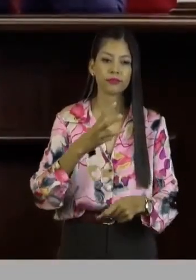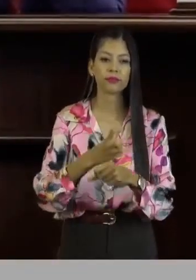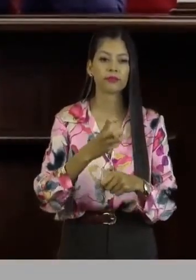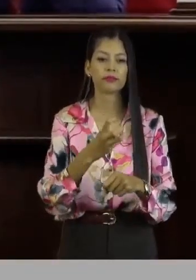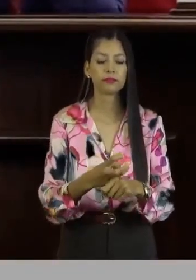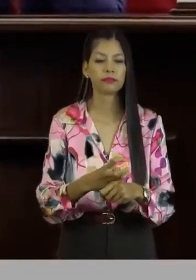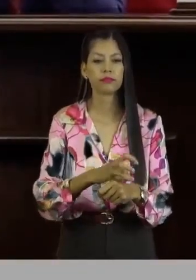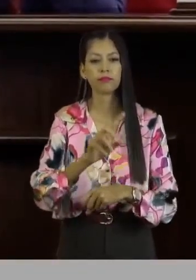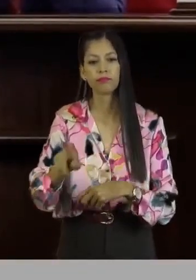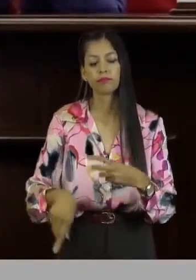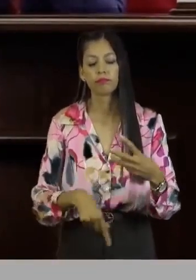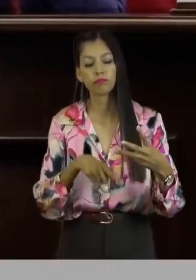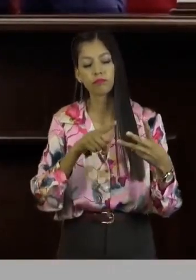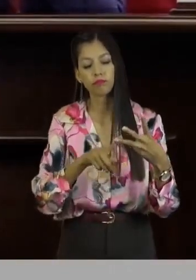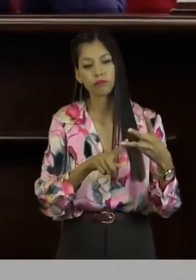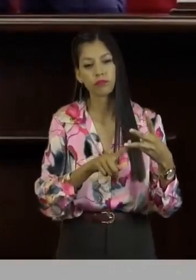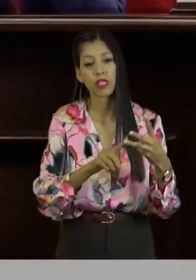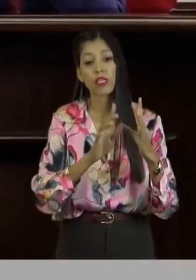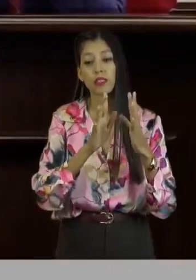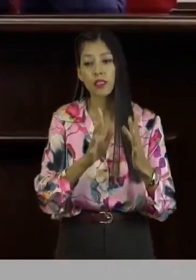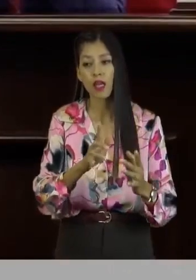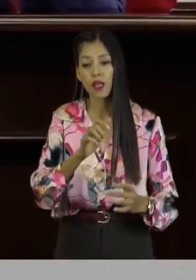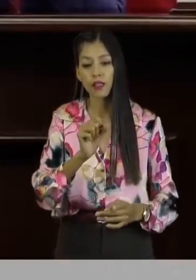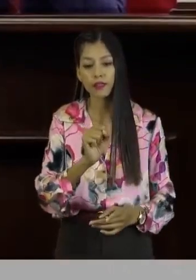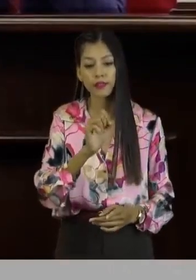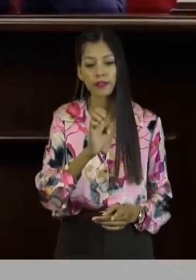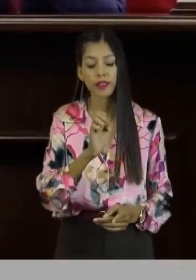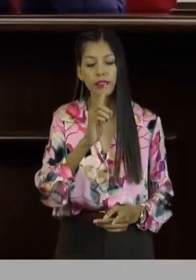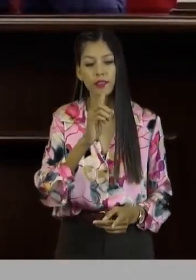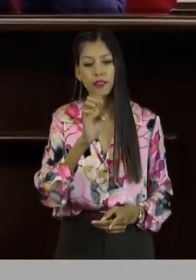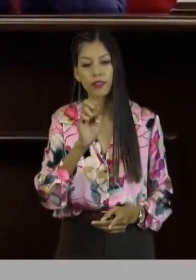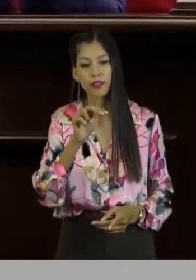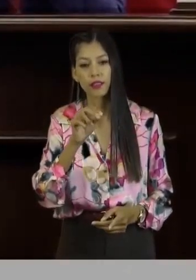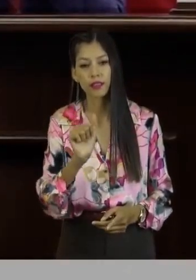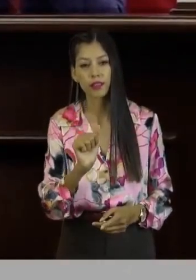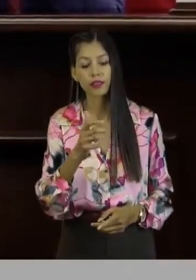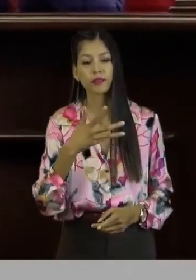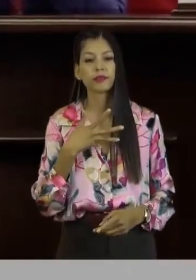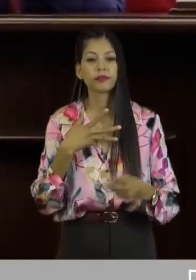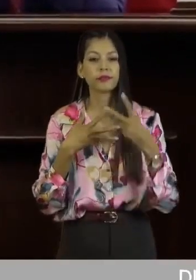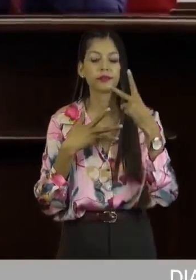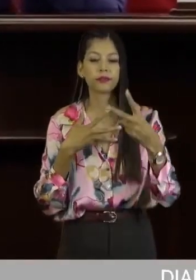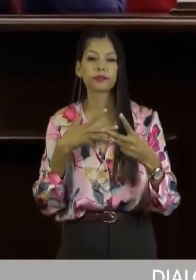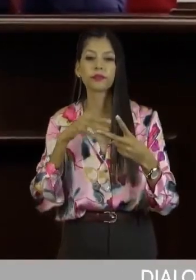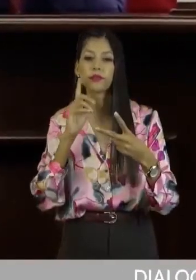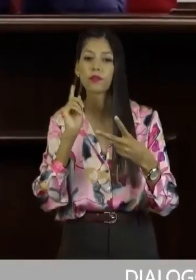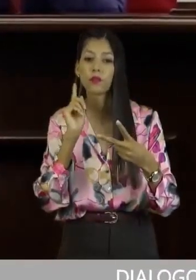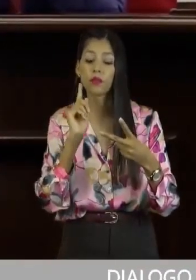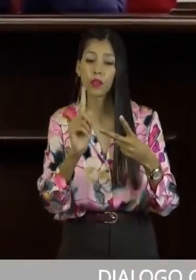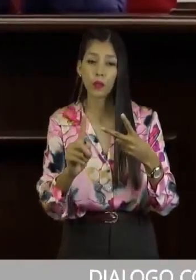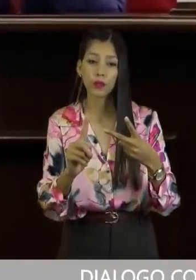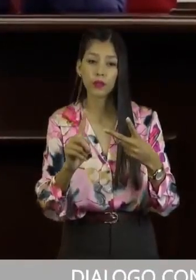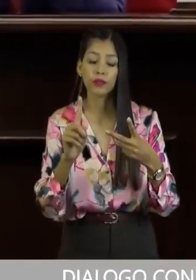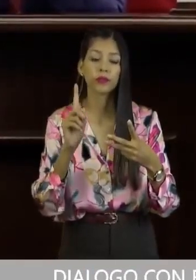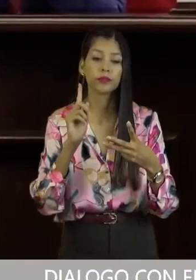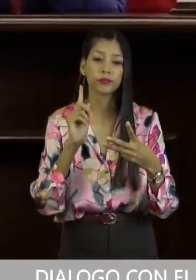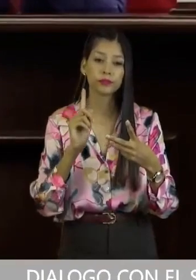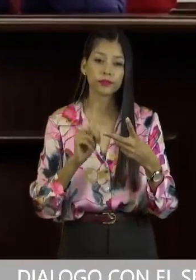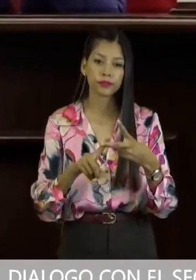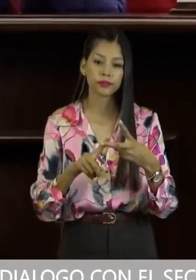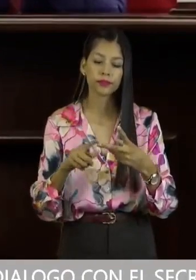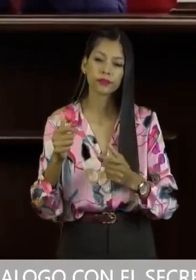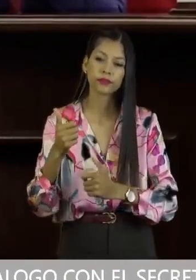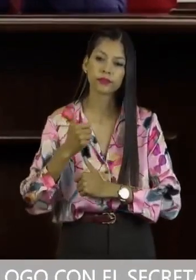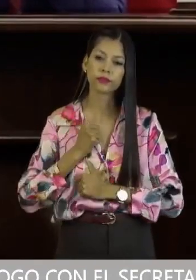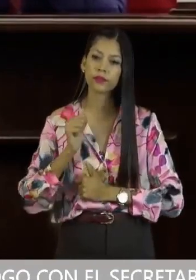elemento. Ya la Sedena disponía de dos. Uno es el Ejército Mexicano y el otro